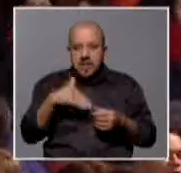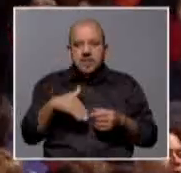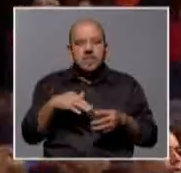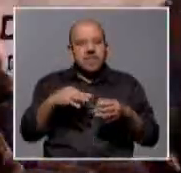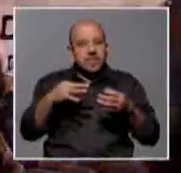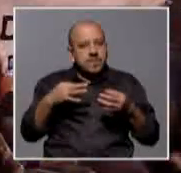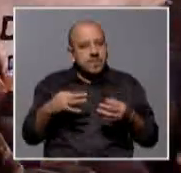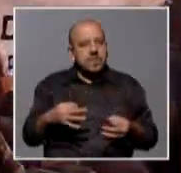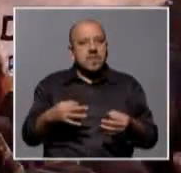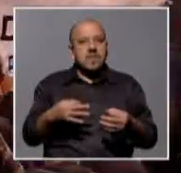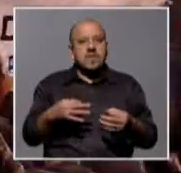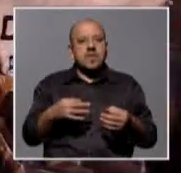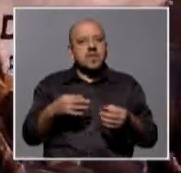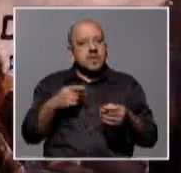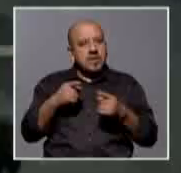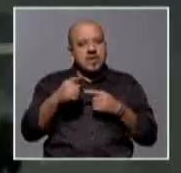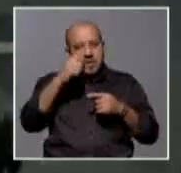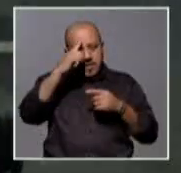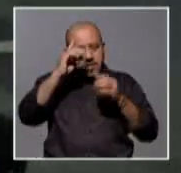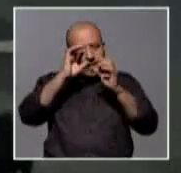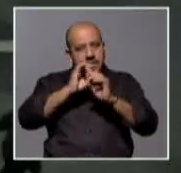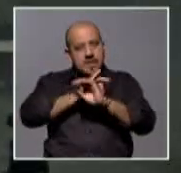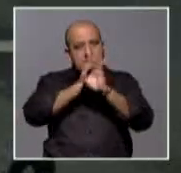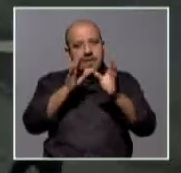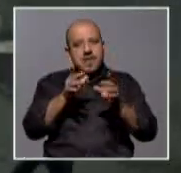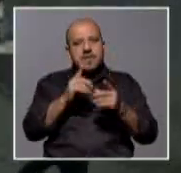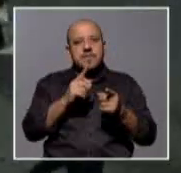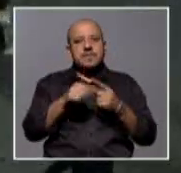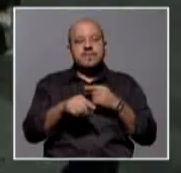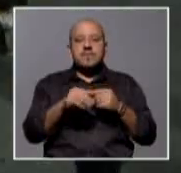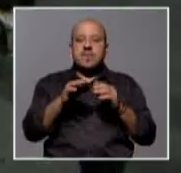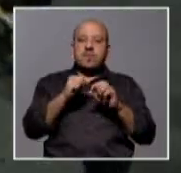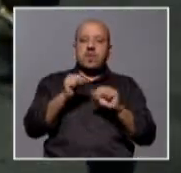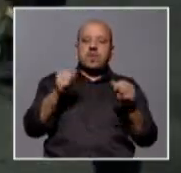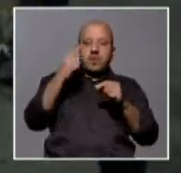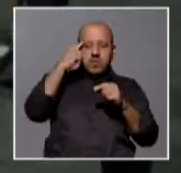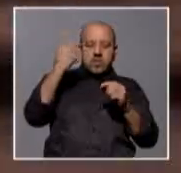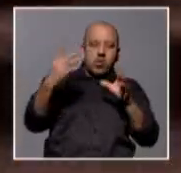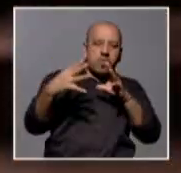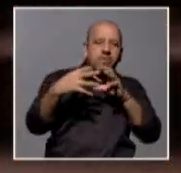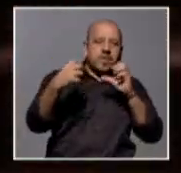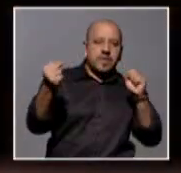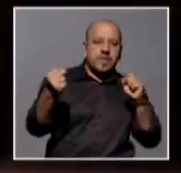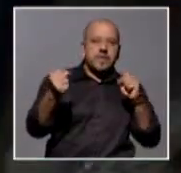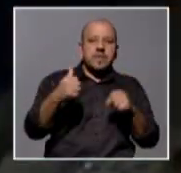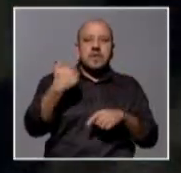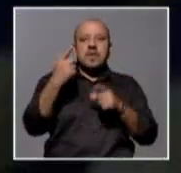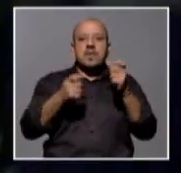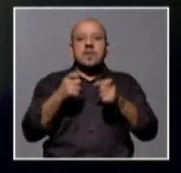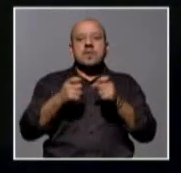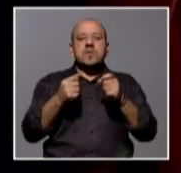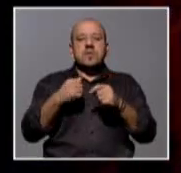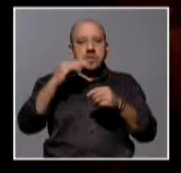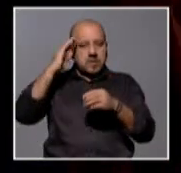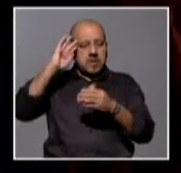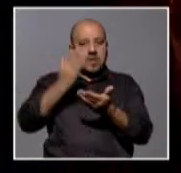más directa, más clara, lo pudieron mirar con cierta distancia, La gente que había vivido la dictadura capaz que